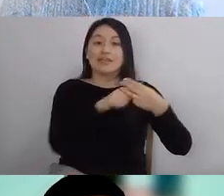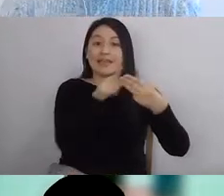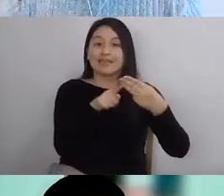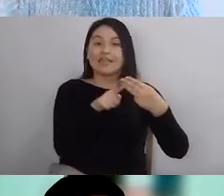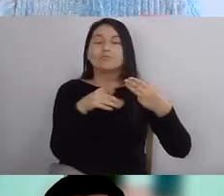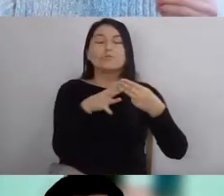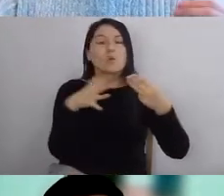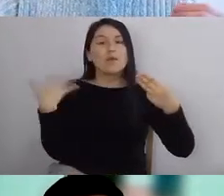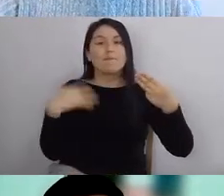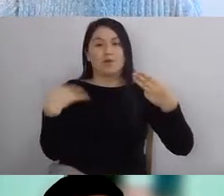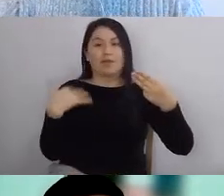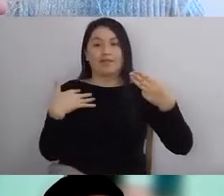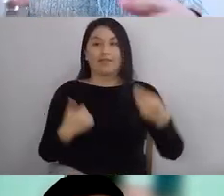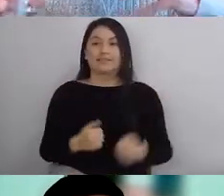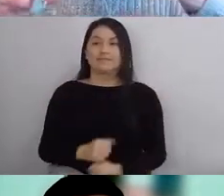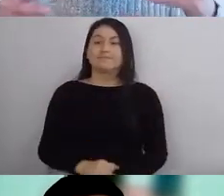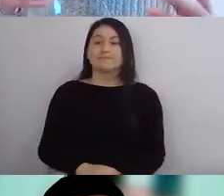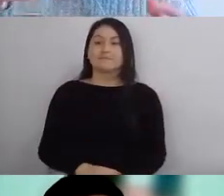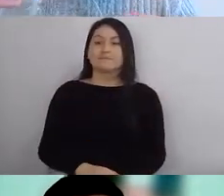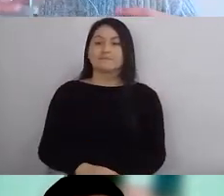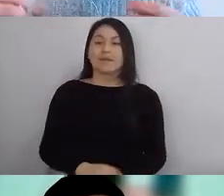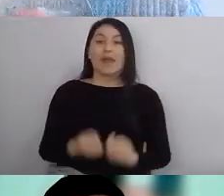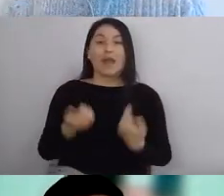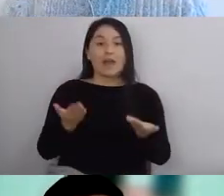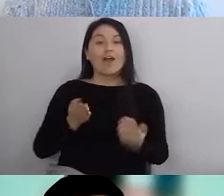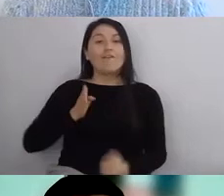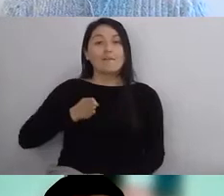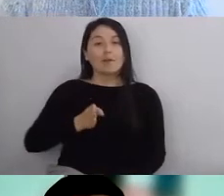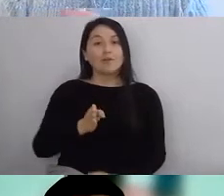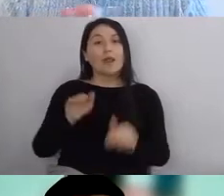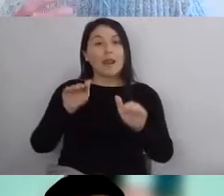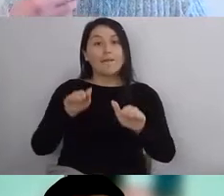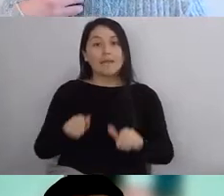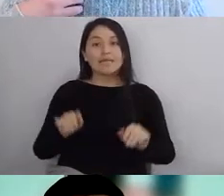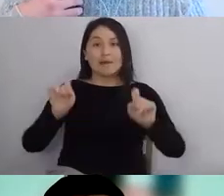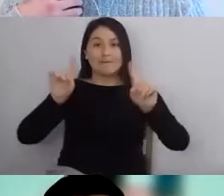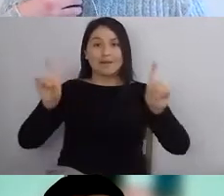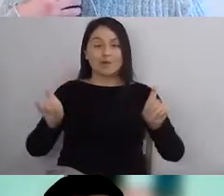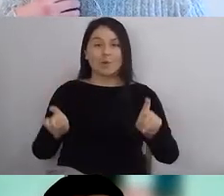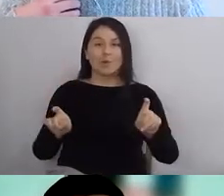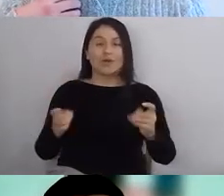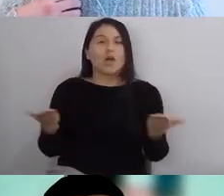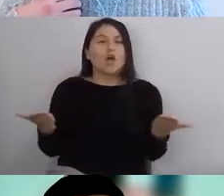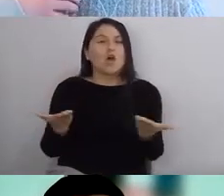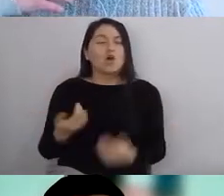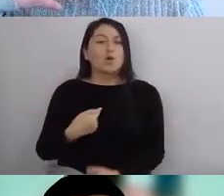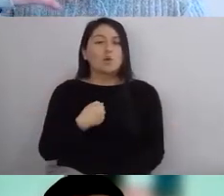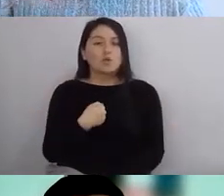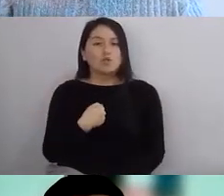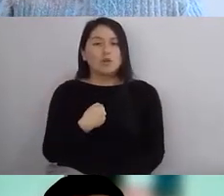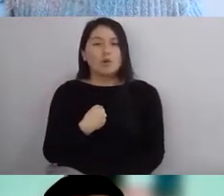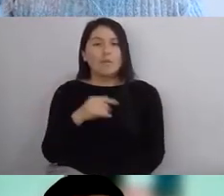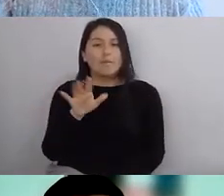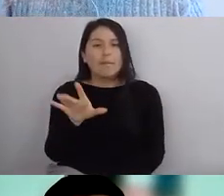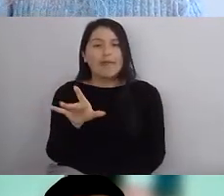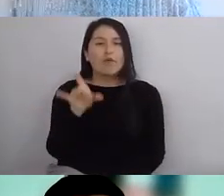¿ya? Ahora, vamos a seguir de nuevo en esta pregunta. ¿Cómo yo reconozco